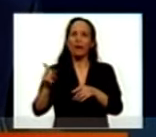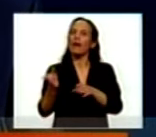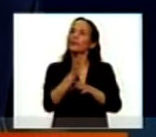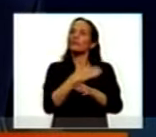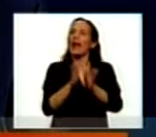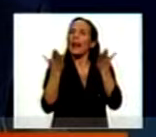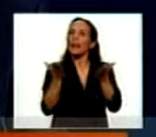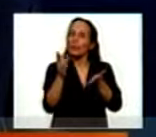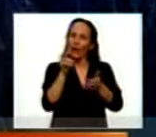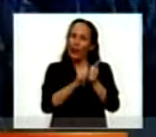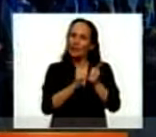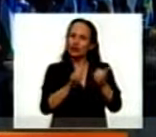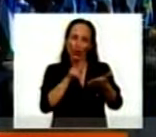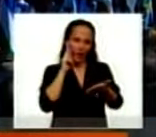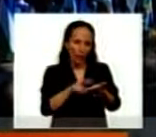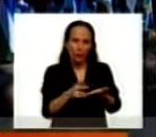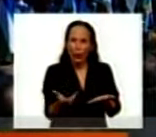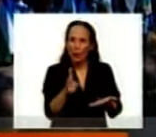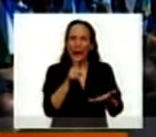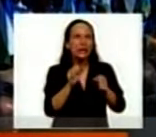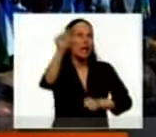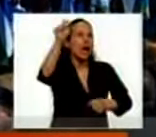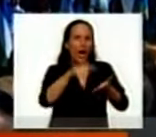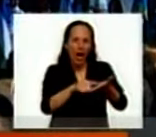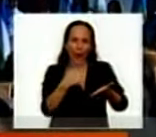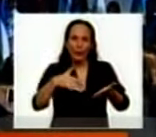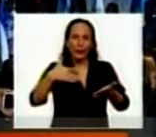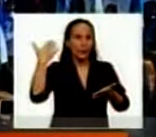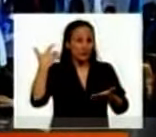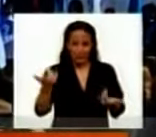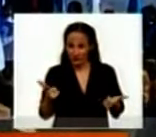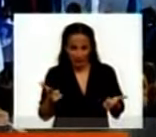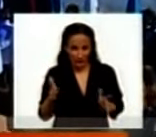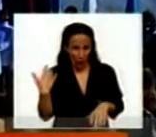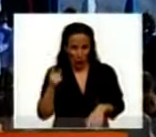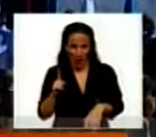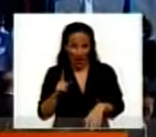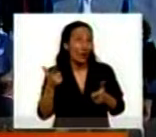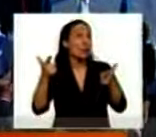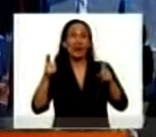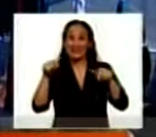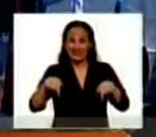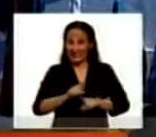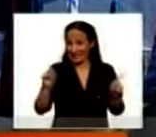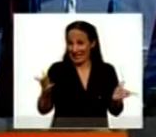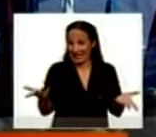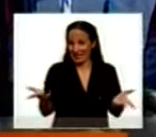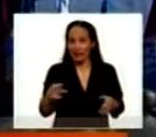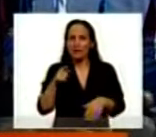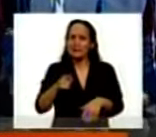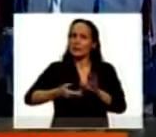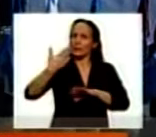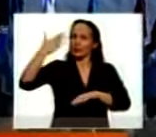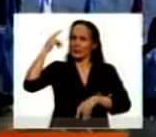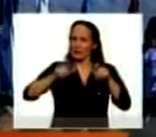libros de historia te parecen superhombres, no lo eran, no existen los superhombres. Seguro que tuvieron